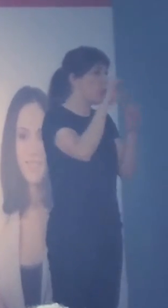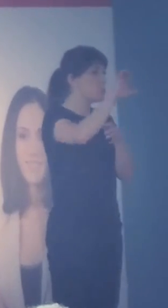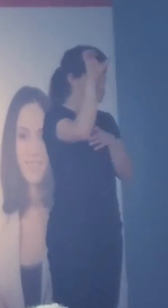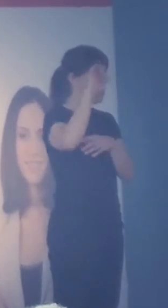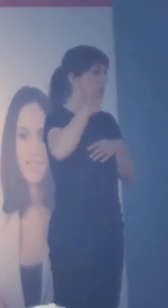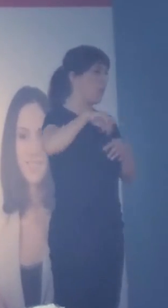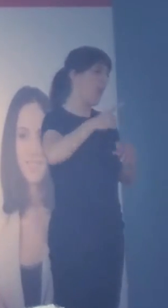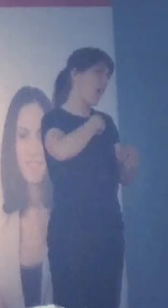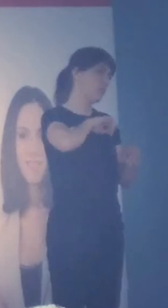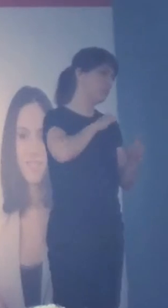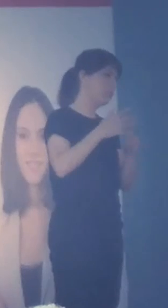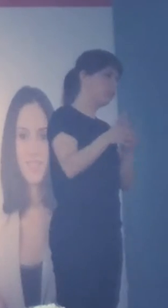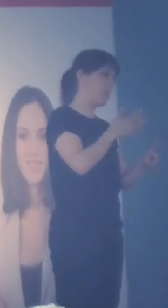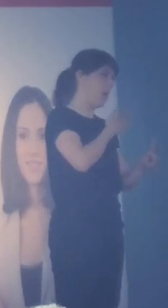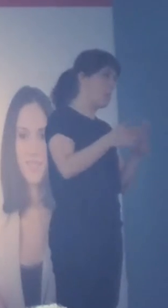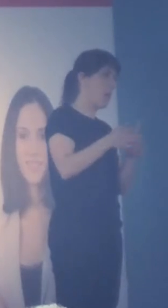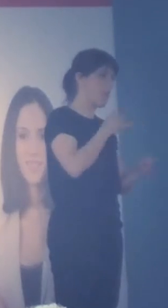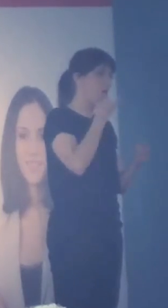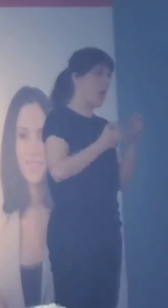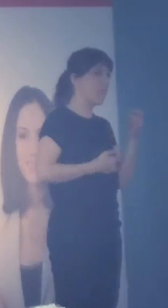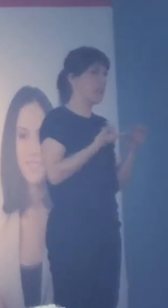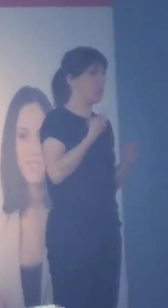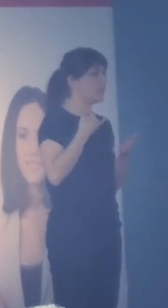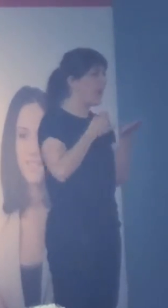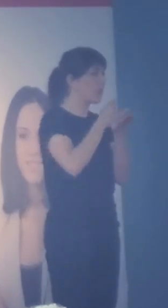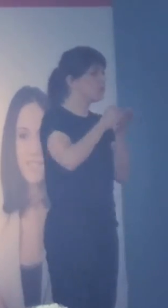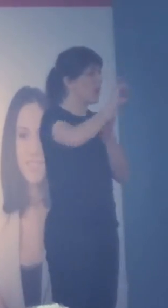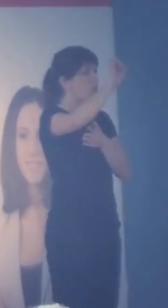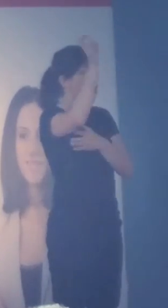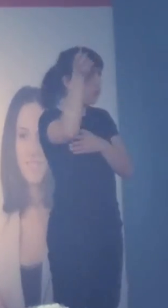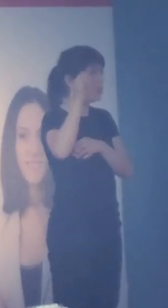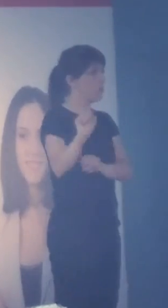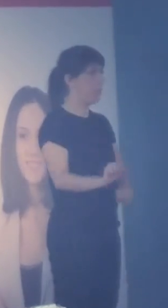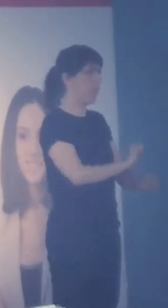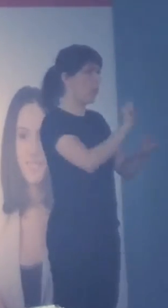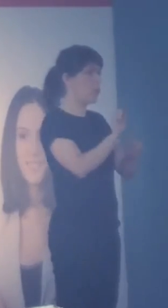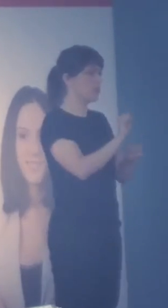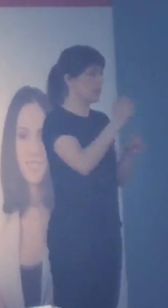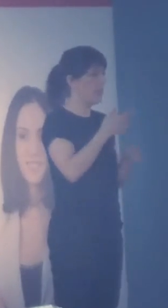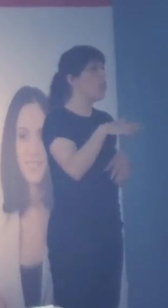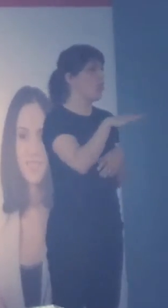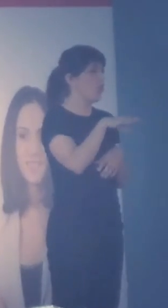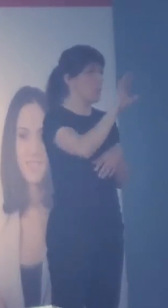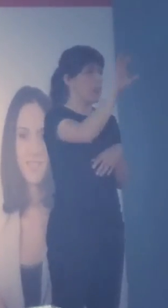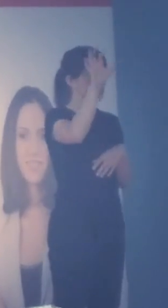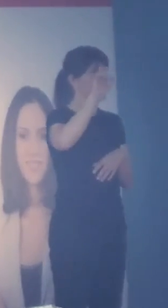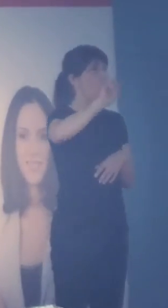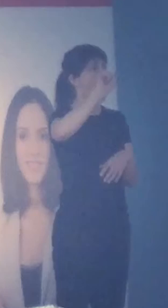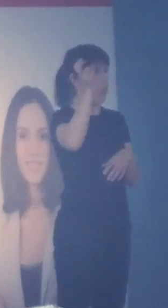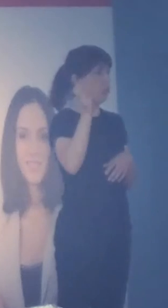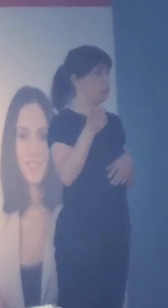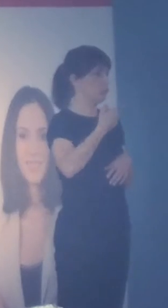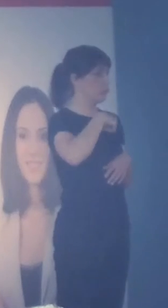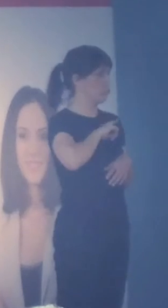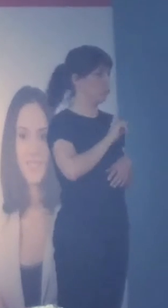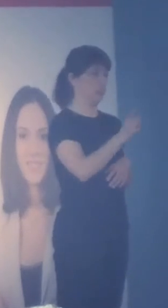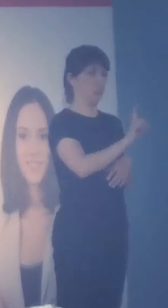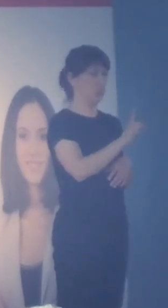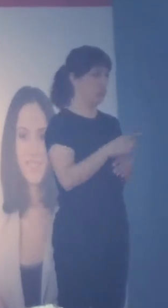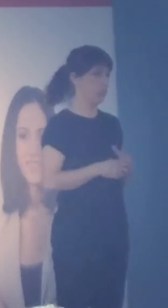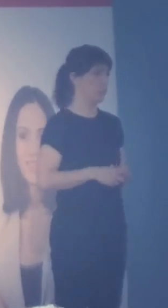esgana, que protege otras agriculturas en otros países que no somos. Galicia necesita